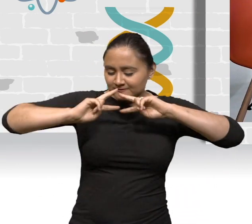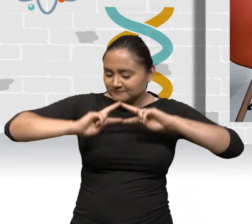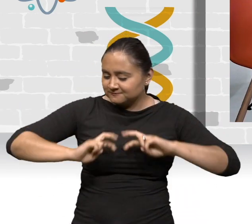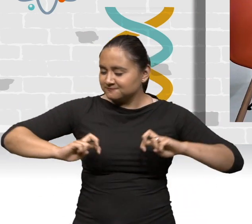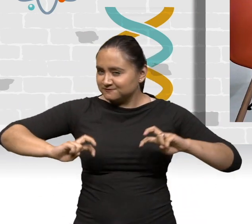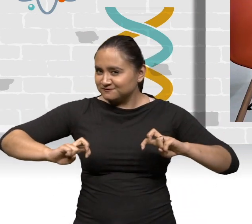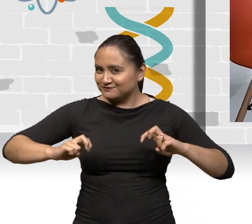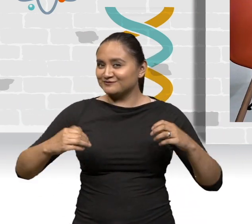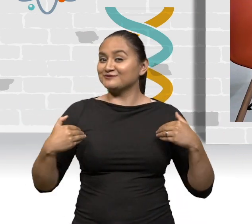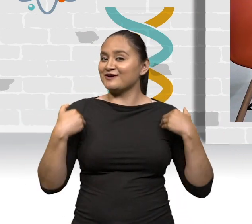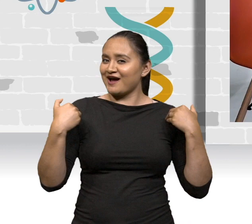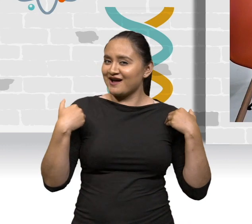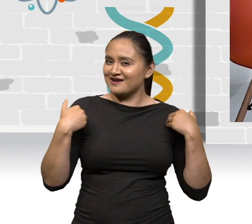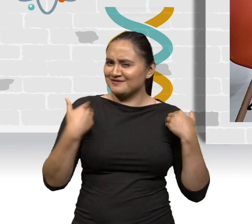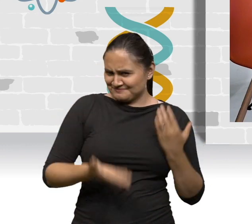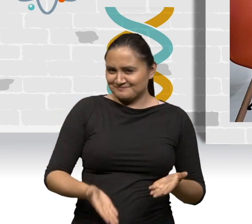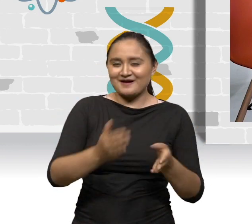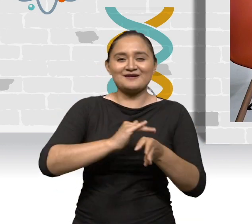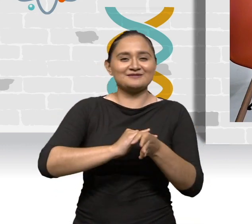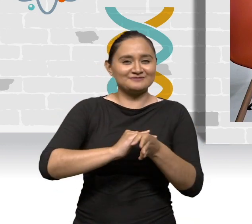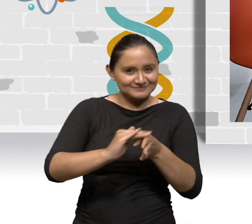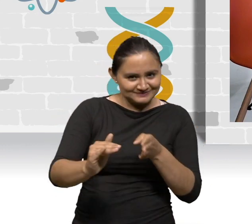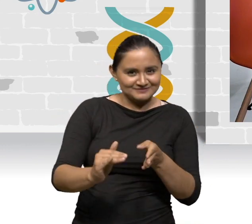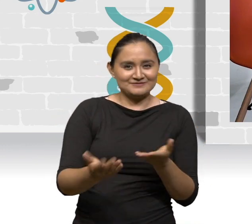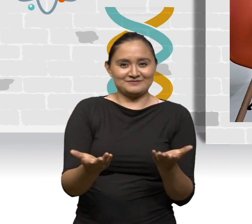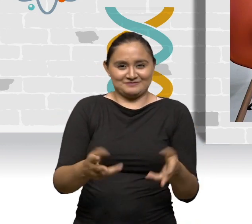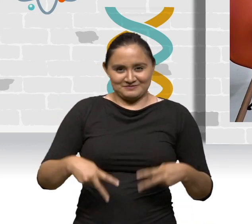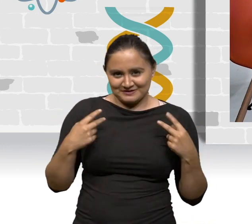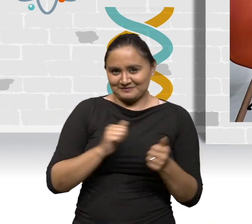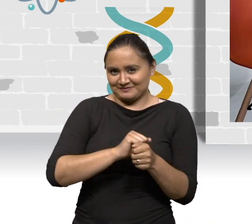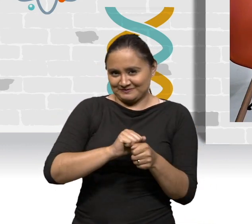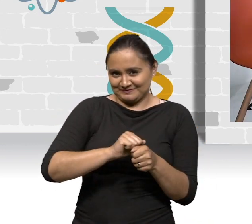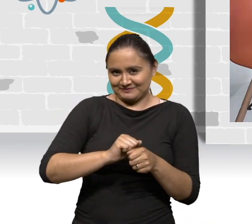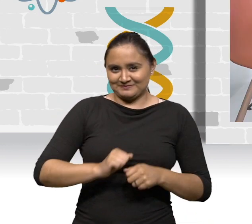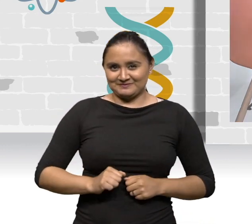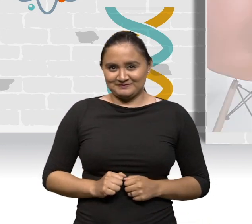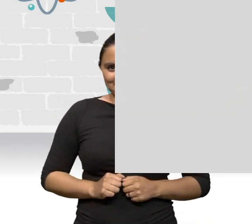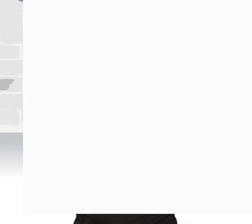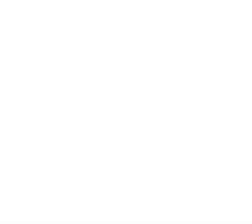descubriendo la física y sus magníficos aportes al desarrollo de la humanidad.